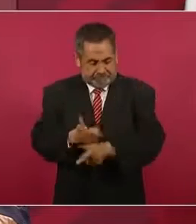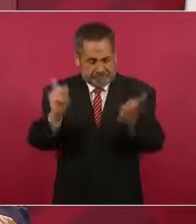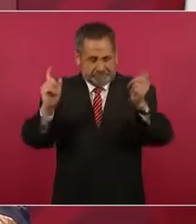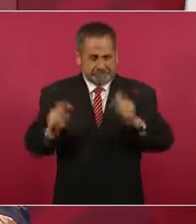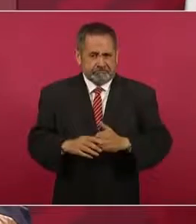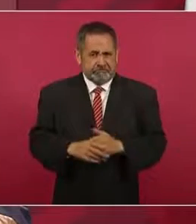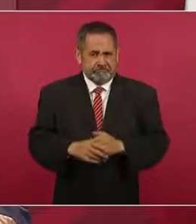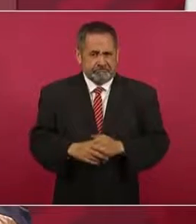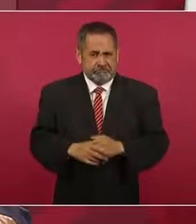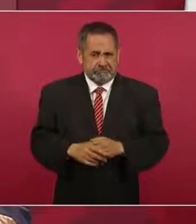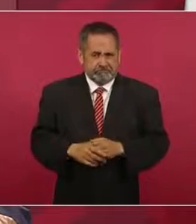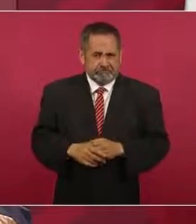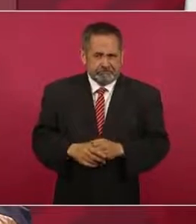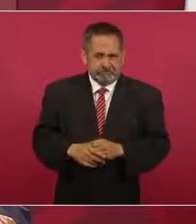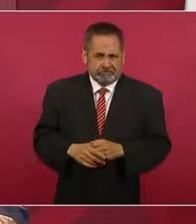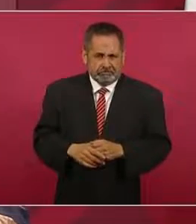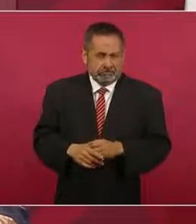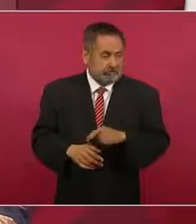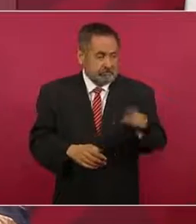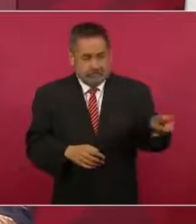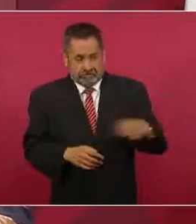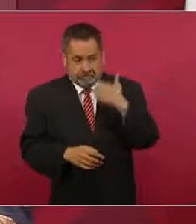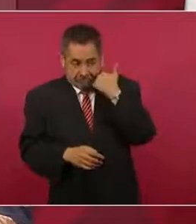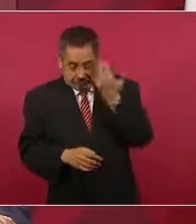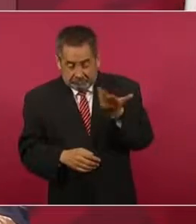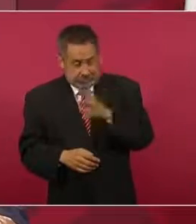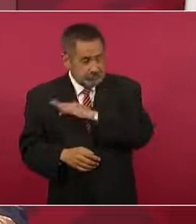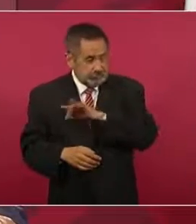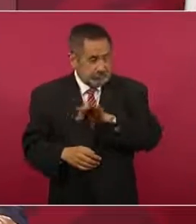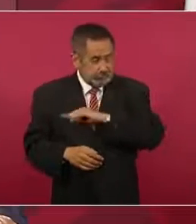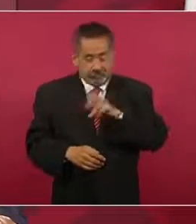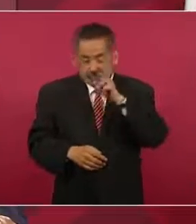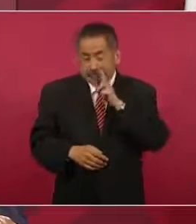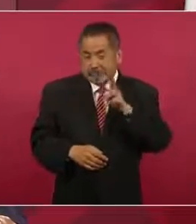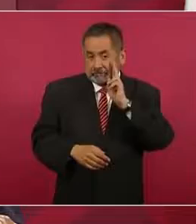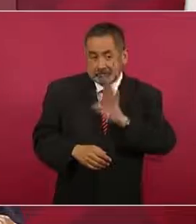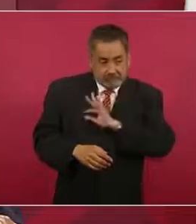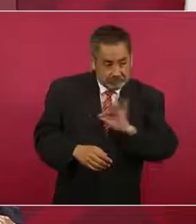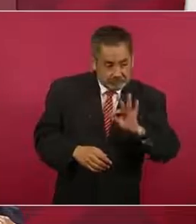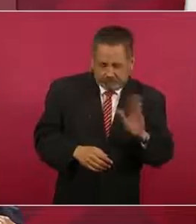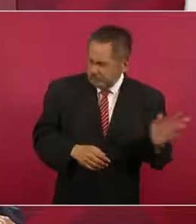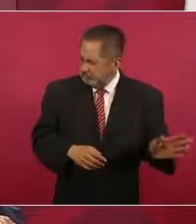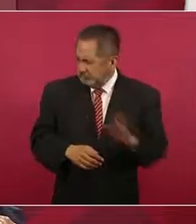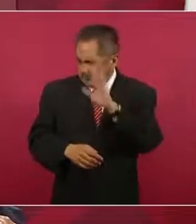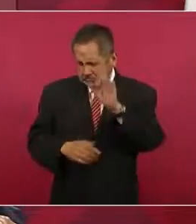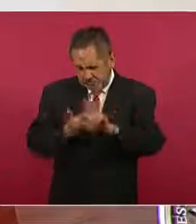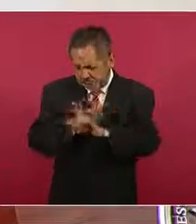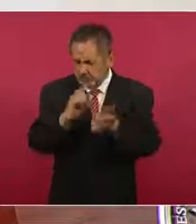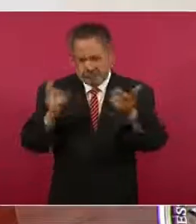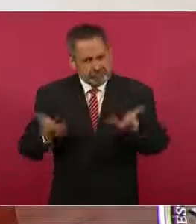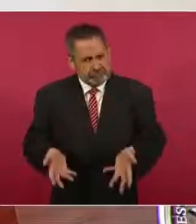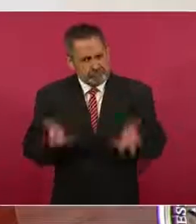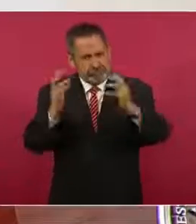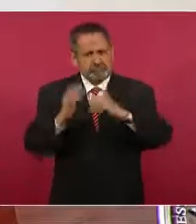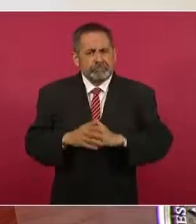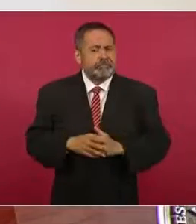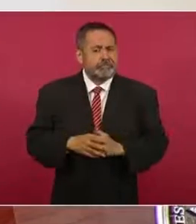Si le todos pregunto. Los que tengan posibilidad. Y hay que también, pues,